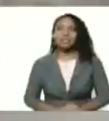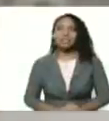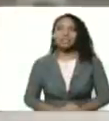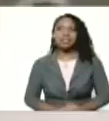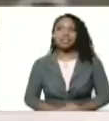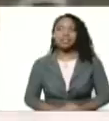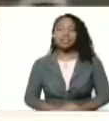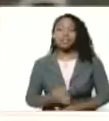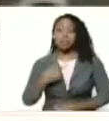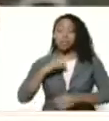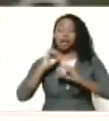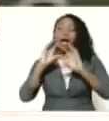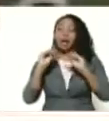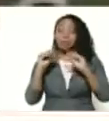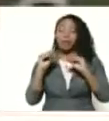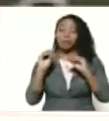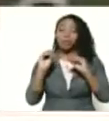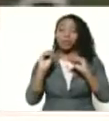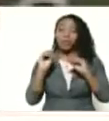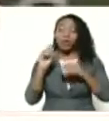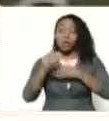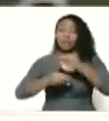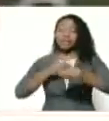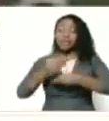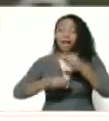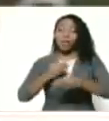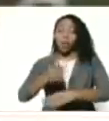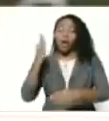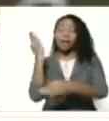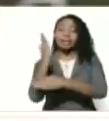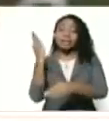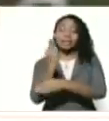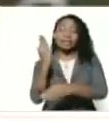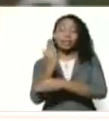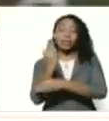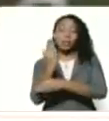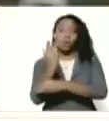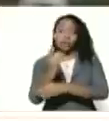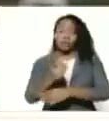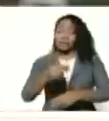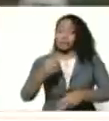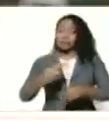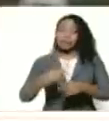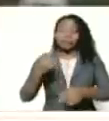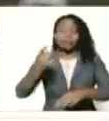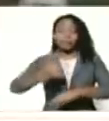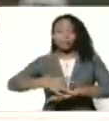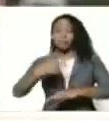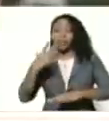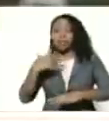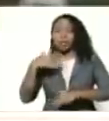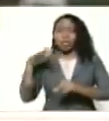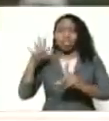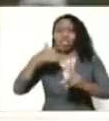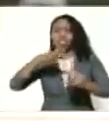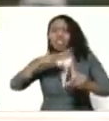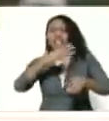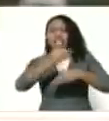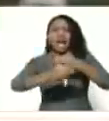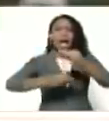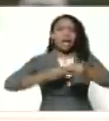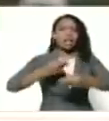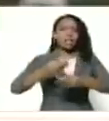Y le hablé, pues, de lo que han sido las sanciones crueles, las amenazas y los ataques